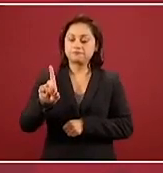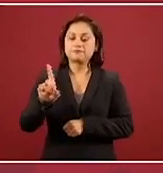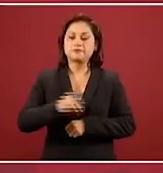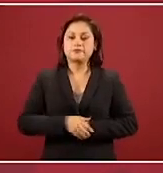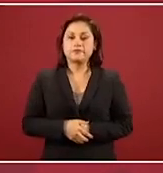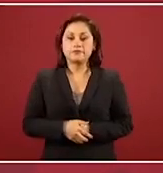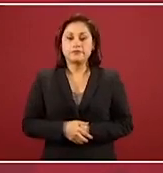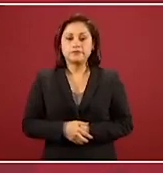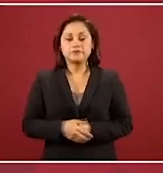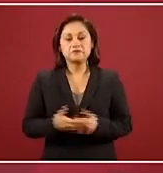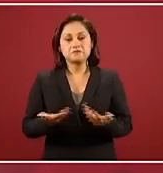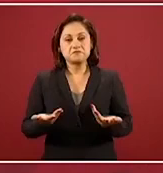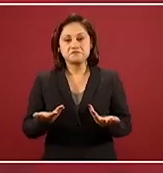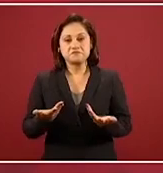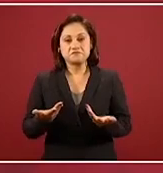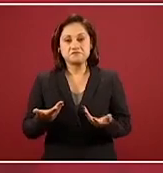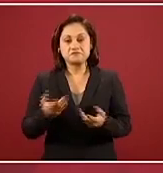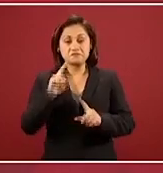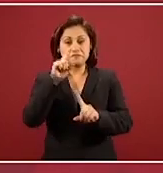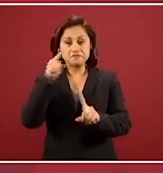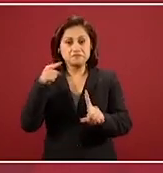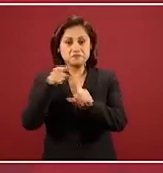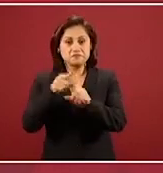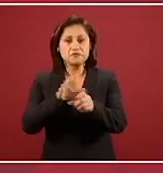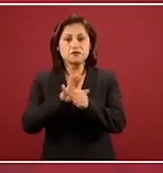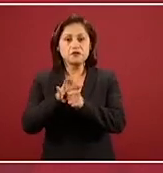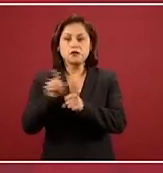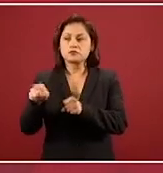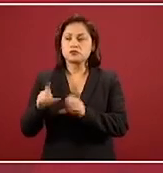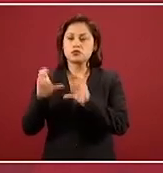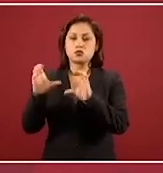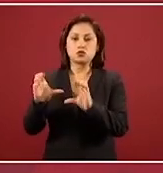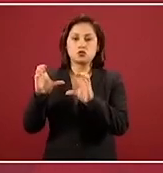no haya apagones, que no